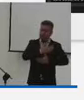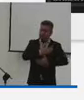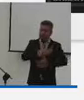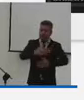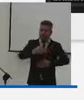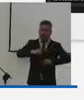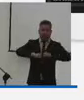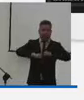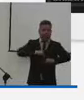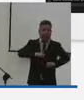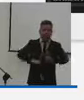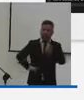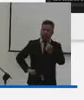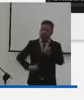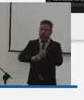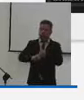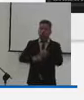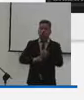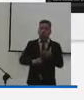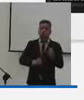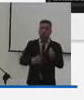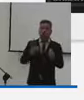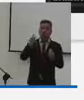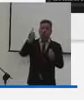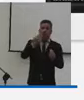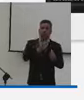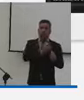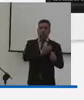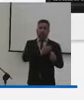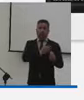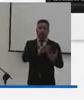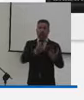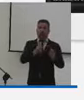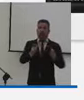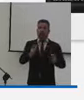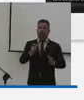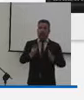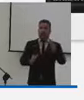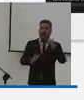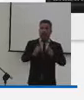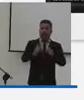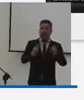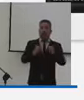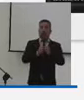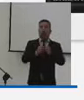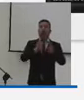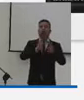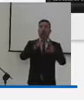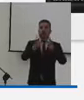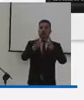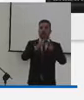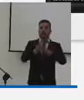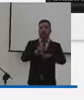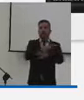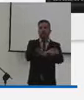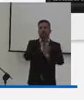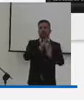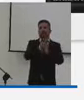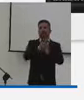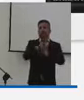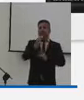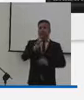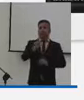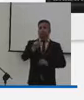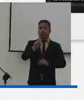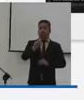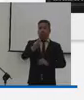todo el entusiasmo y el apoyo del Centro Democrático, tanto en la Cámara como en el Senado de la República. Lo ha expresado ya el